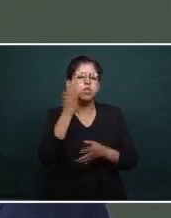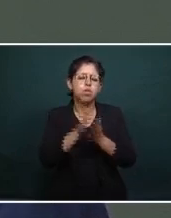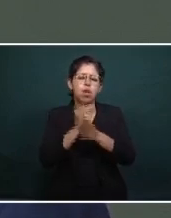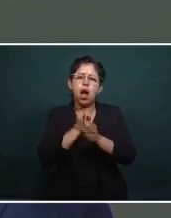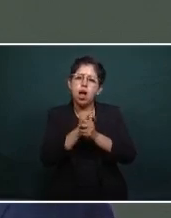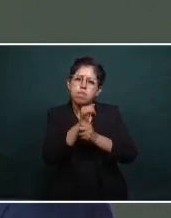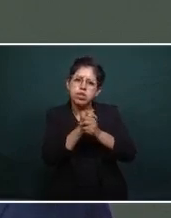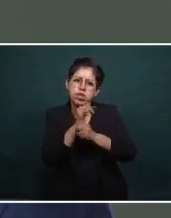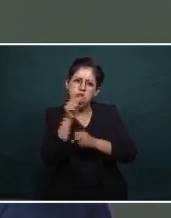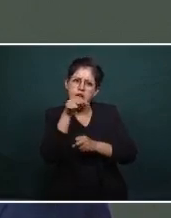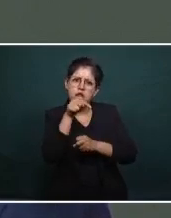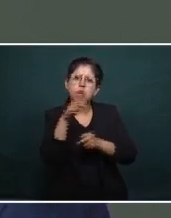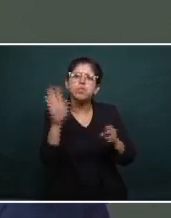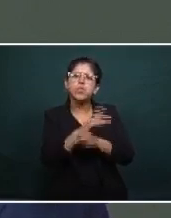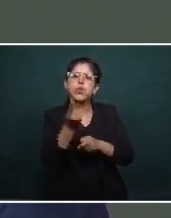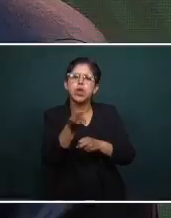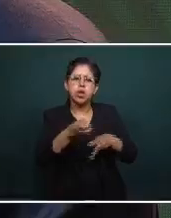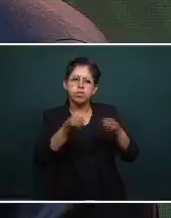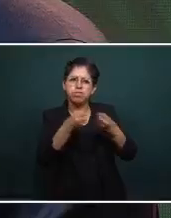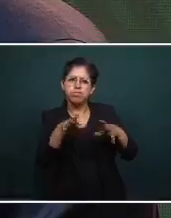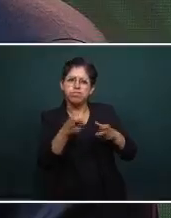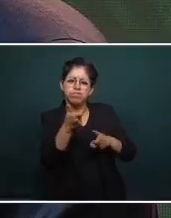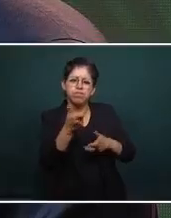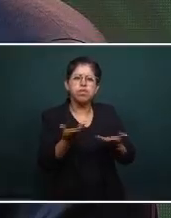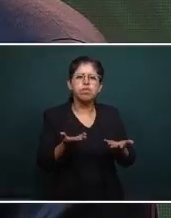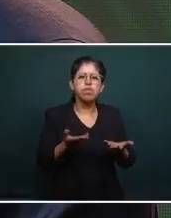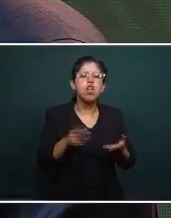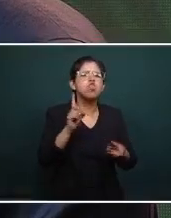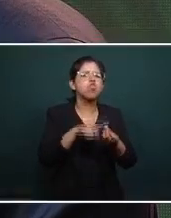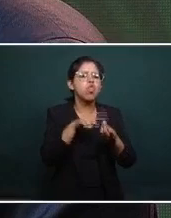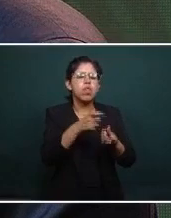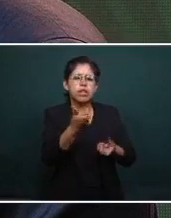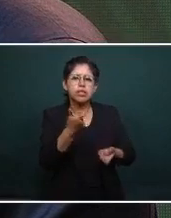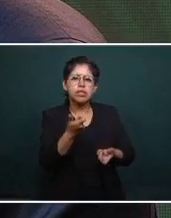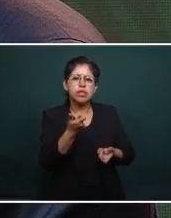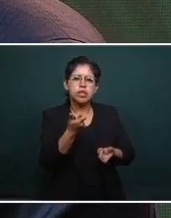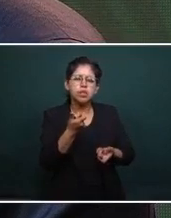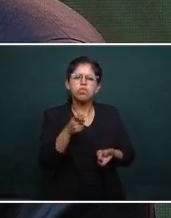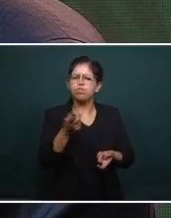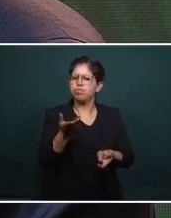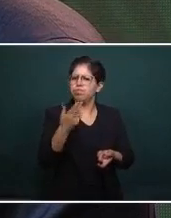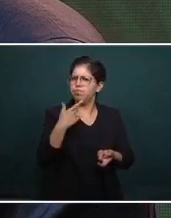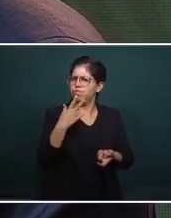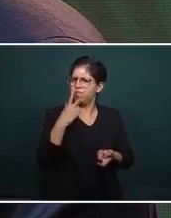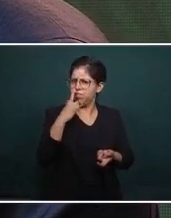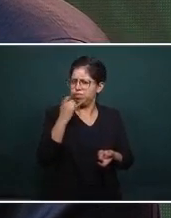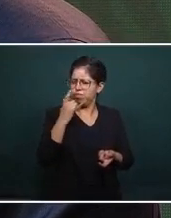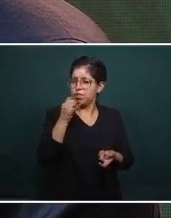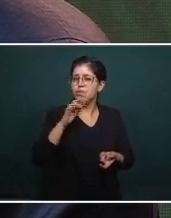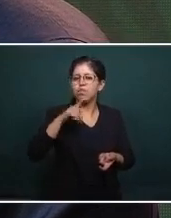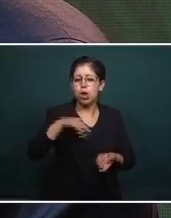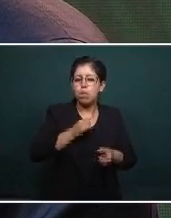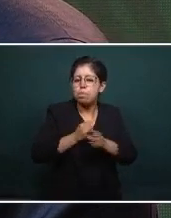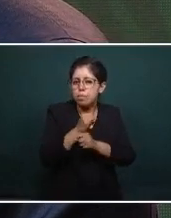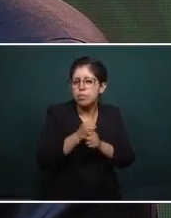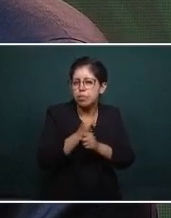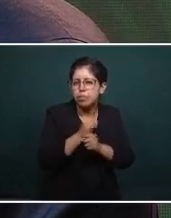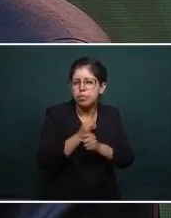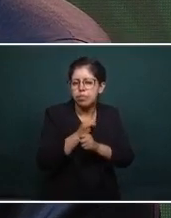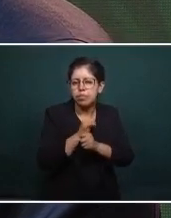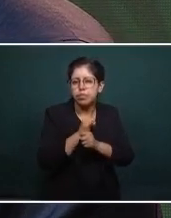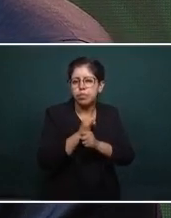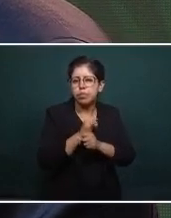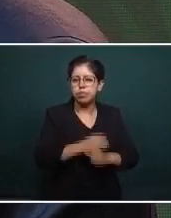es la que tiene este proceso en curso,